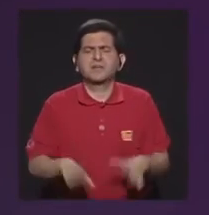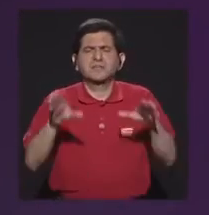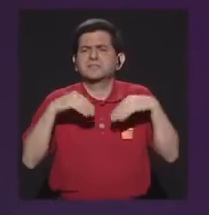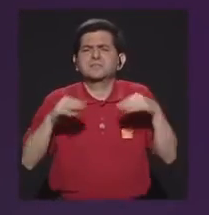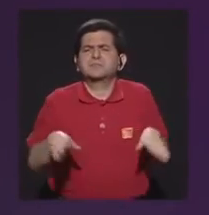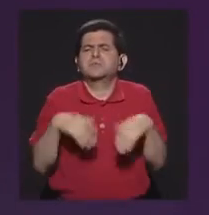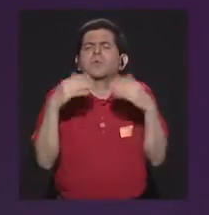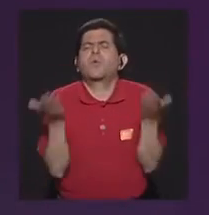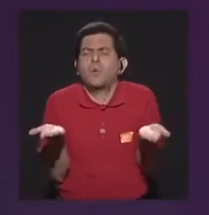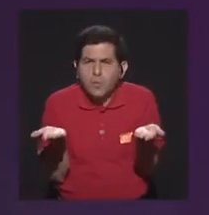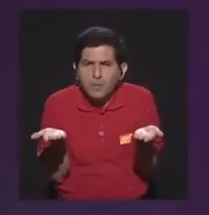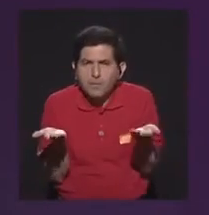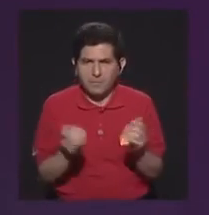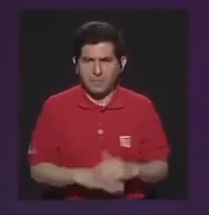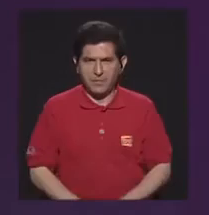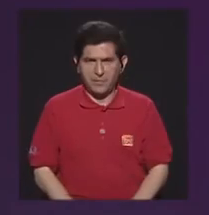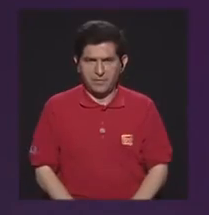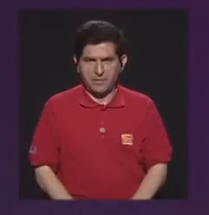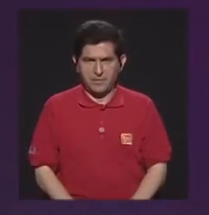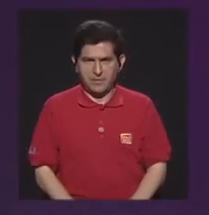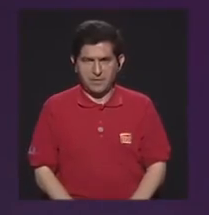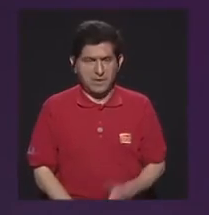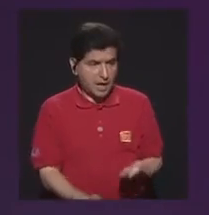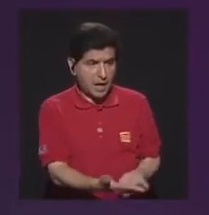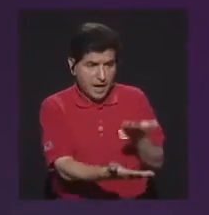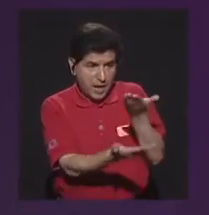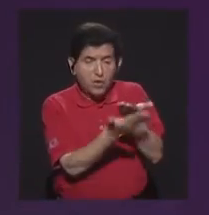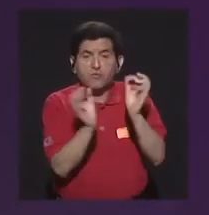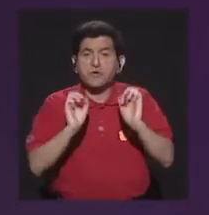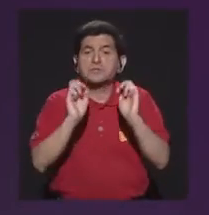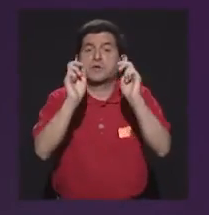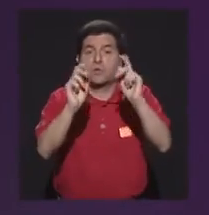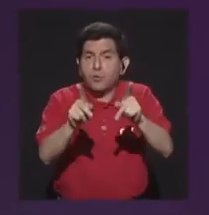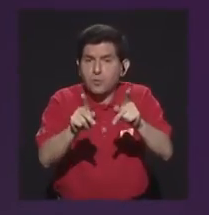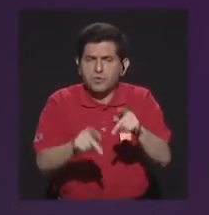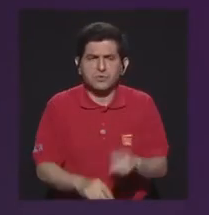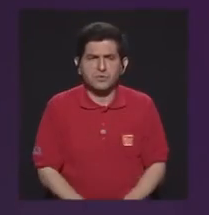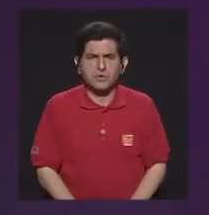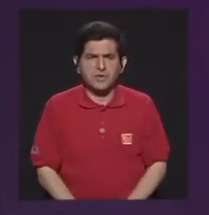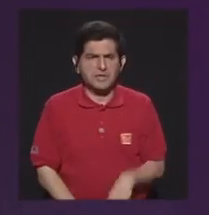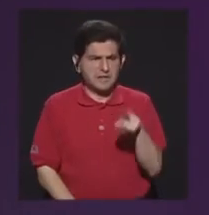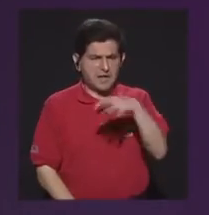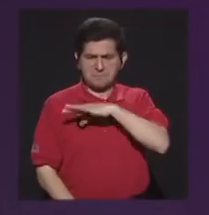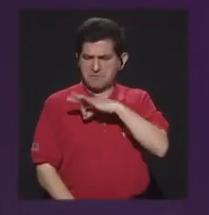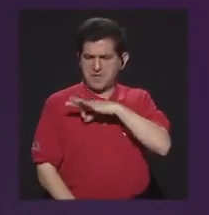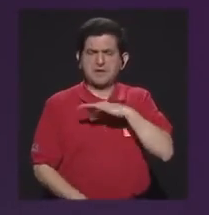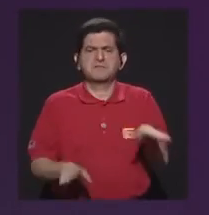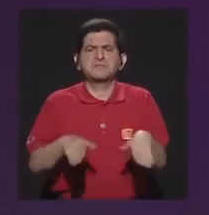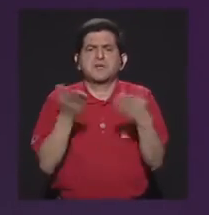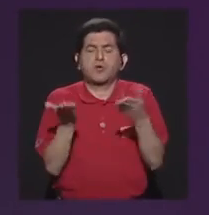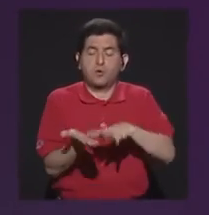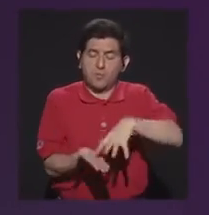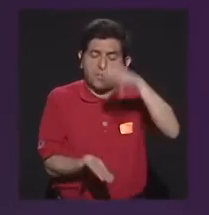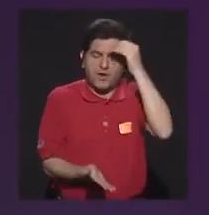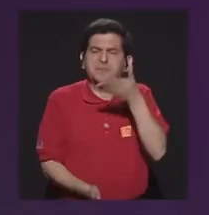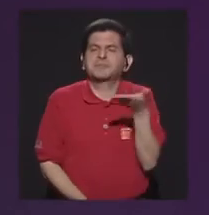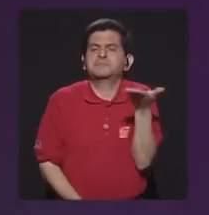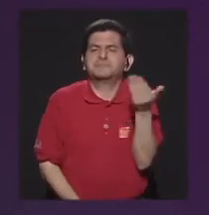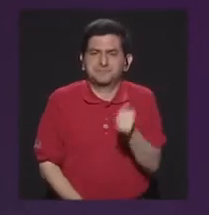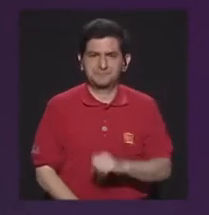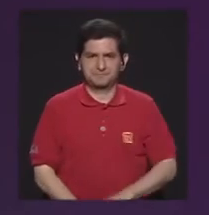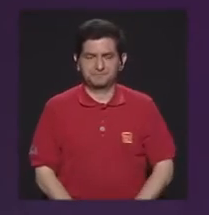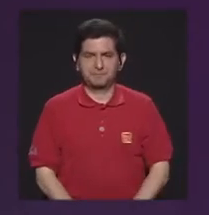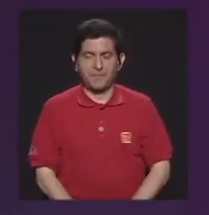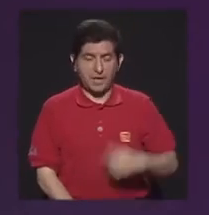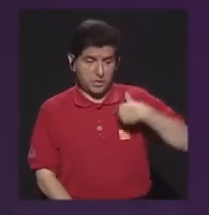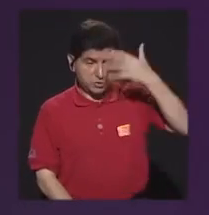verdad? En términos de cómo veían que se le ofreciera ese espacio y también en qué les había beneficiado y cuánto habían aprendido.